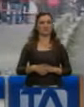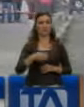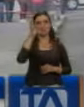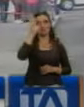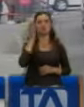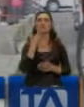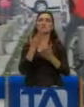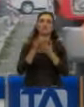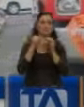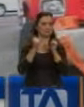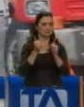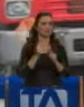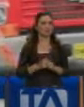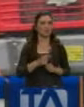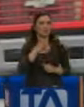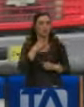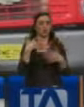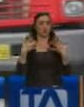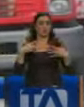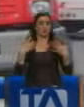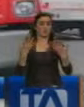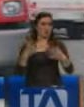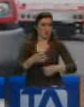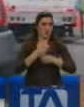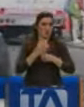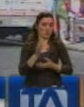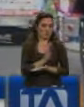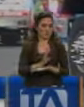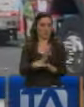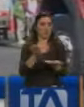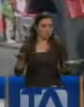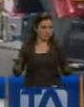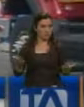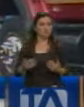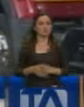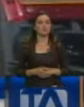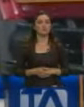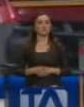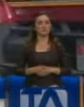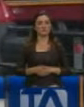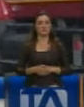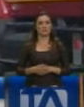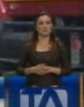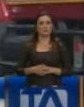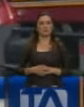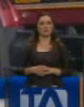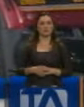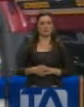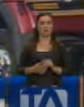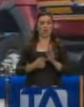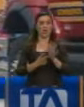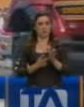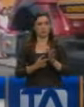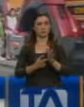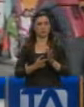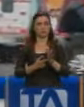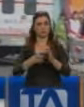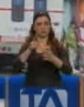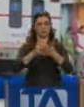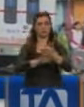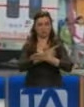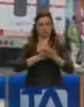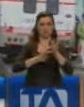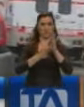está bien. Pero, ¿está asustado todavía? Claro, porque la seguridad del barrio está de por medio, ¿no? Se debería prohibir este tipo